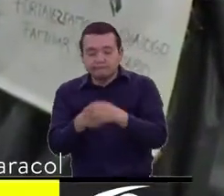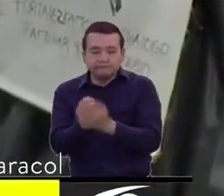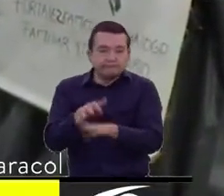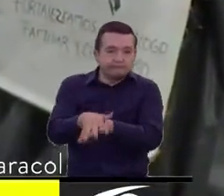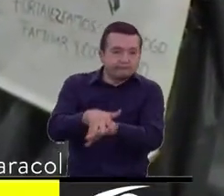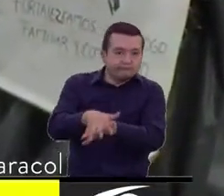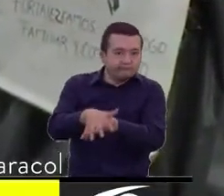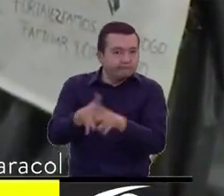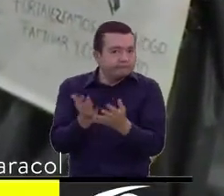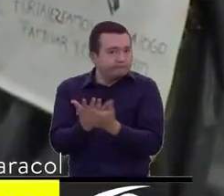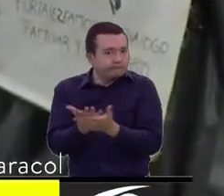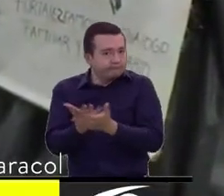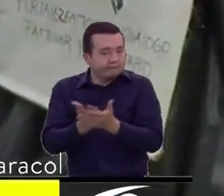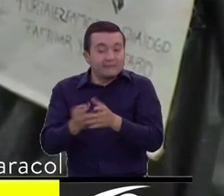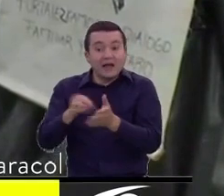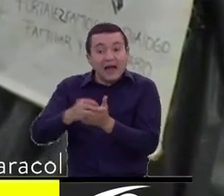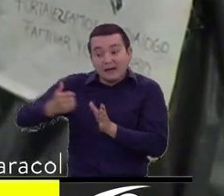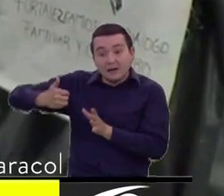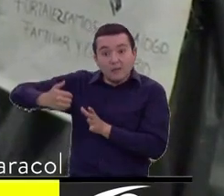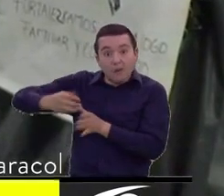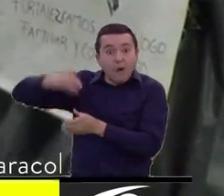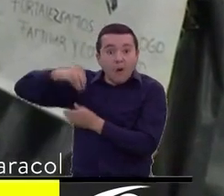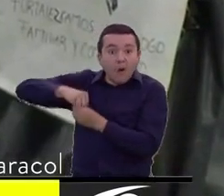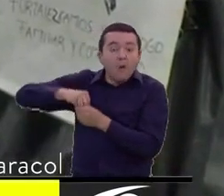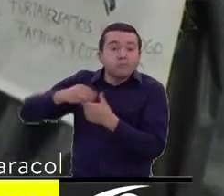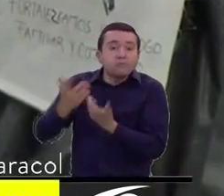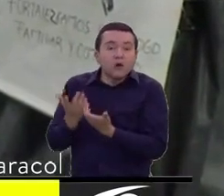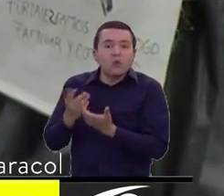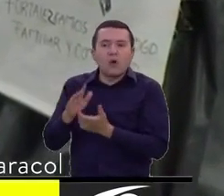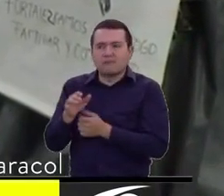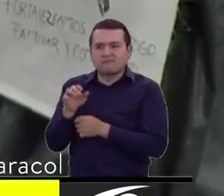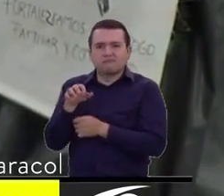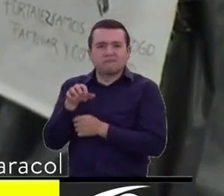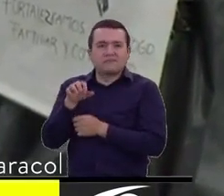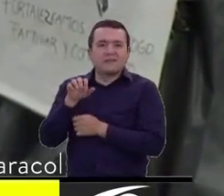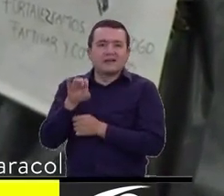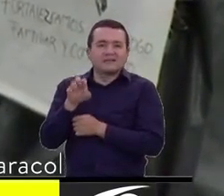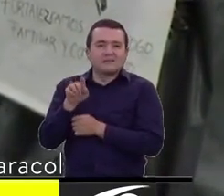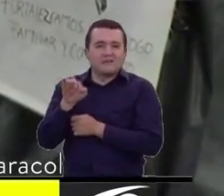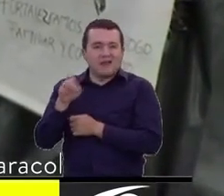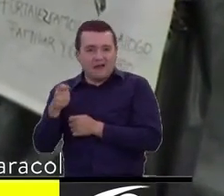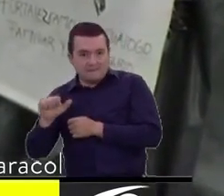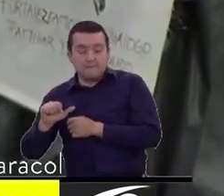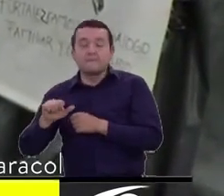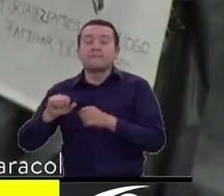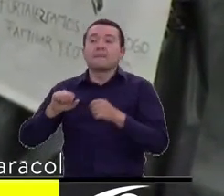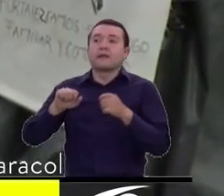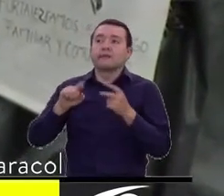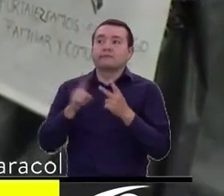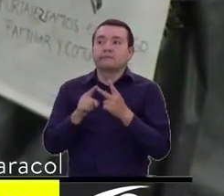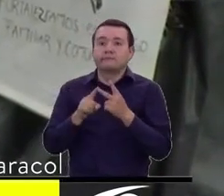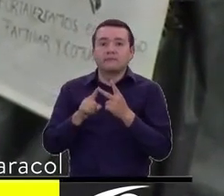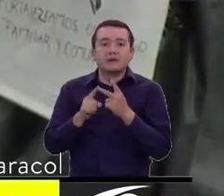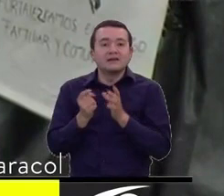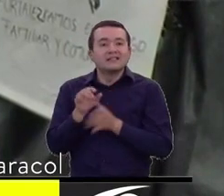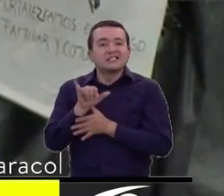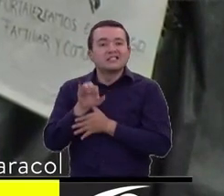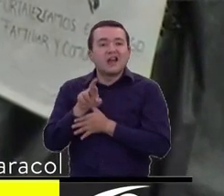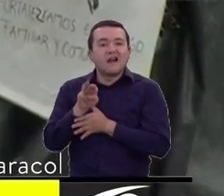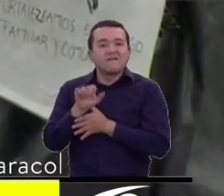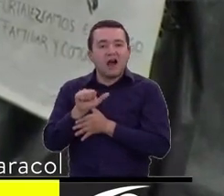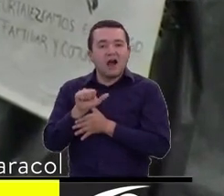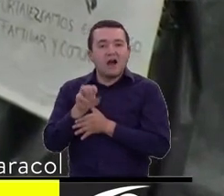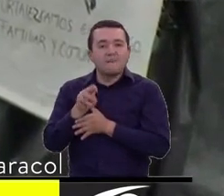la esencia viene con el asunto de la ortiga, el asunto de la hierba mora,